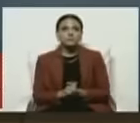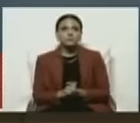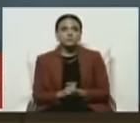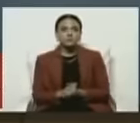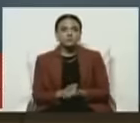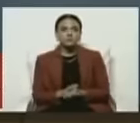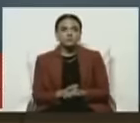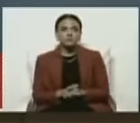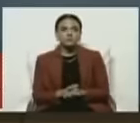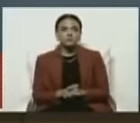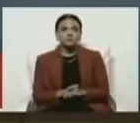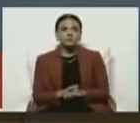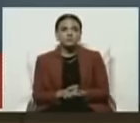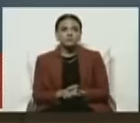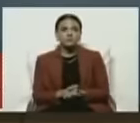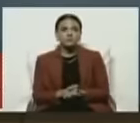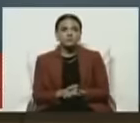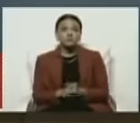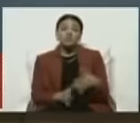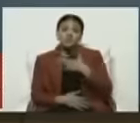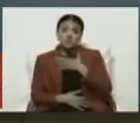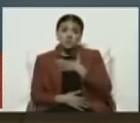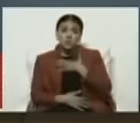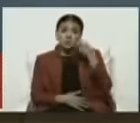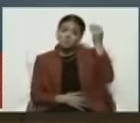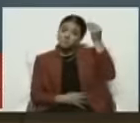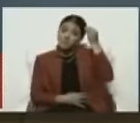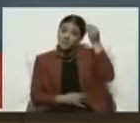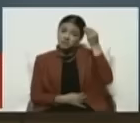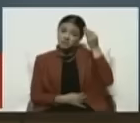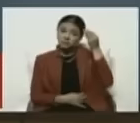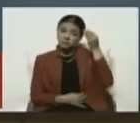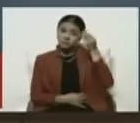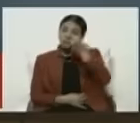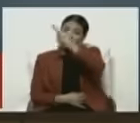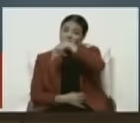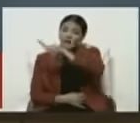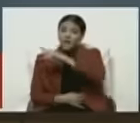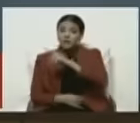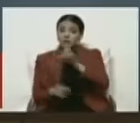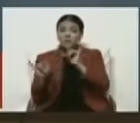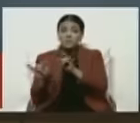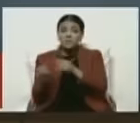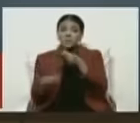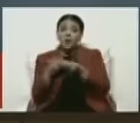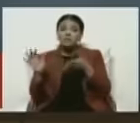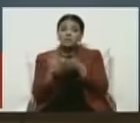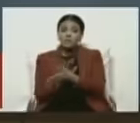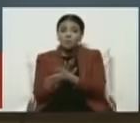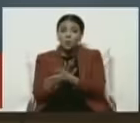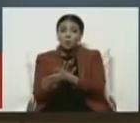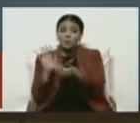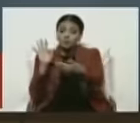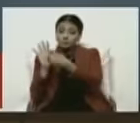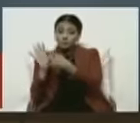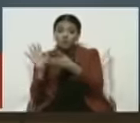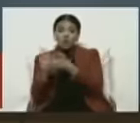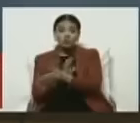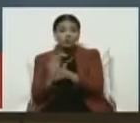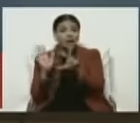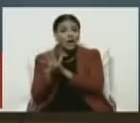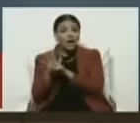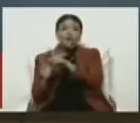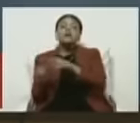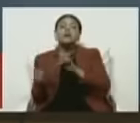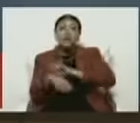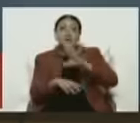para delinquir. Para mí estos delitos revisten una extrema gravedad. No son solamente